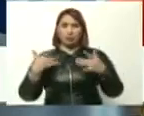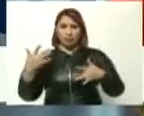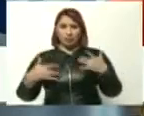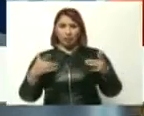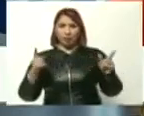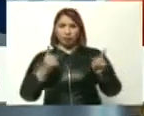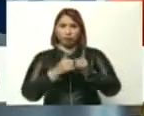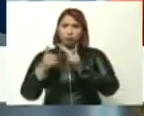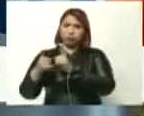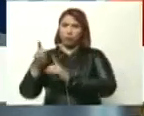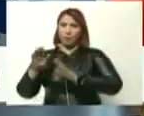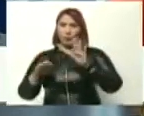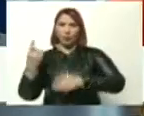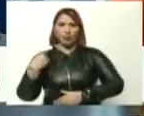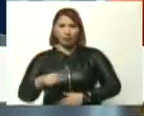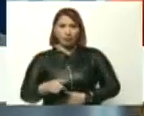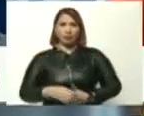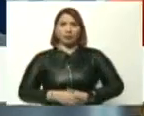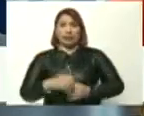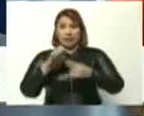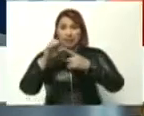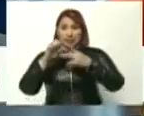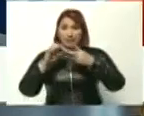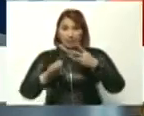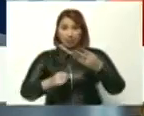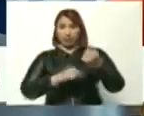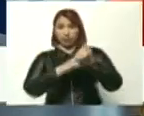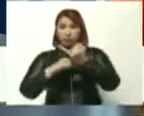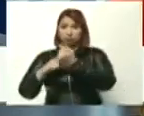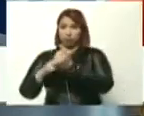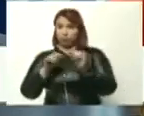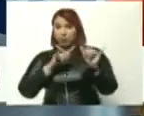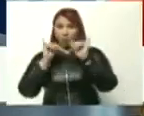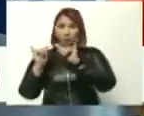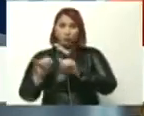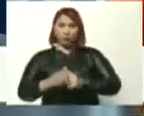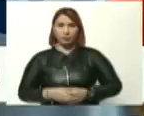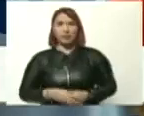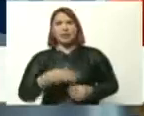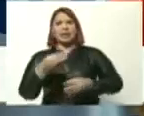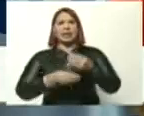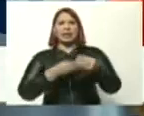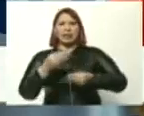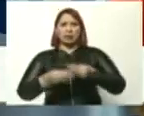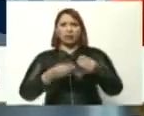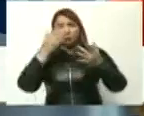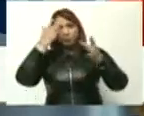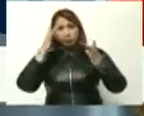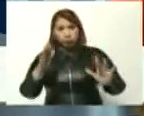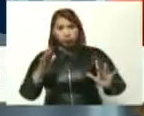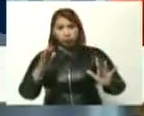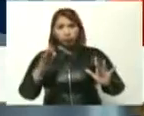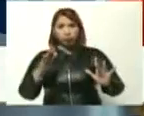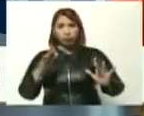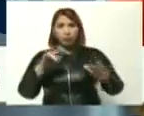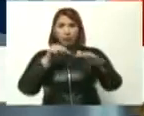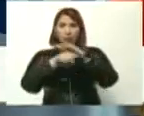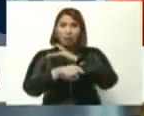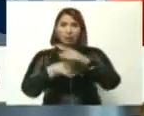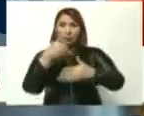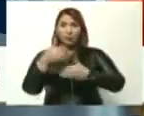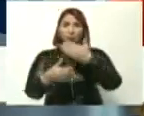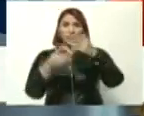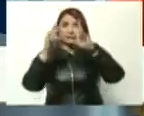pesar de poder tener elementos que lo respalden, los mismos fueron realizados con tal fin dentro del procedimiento de